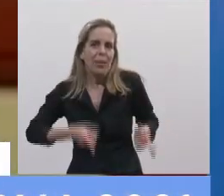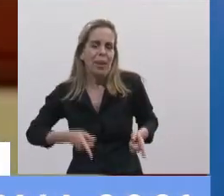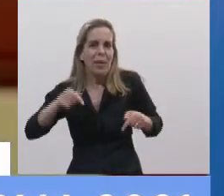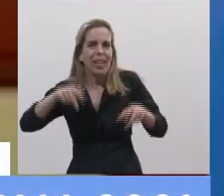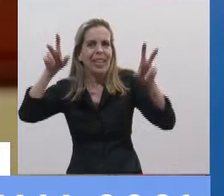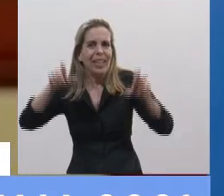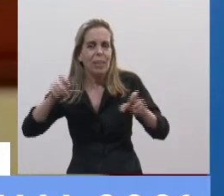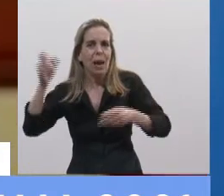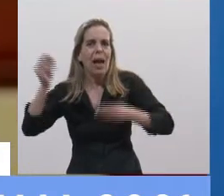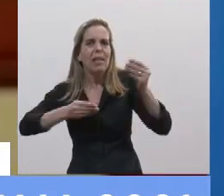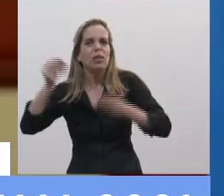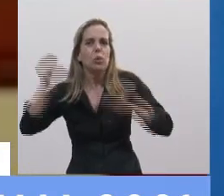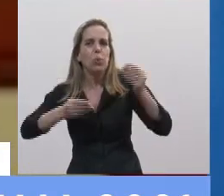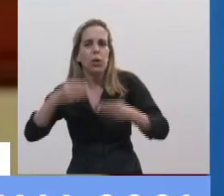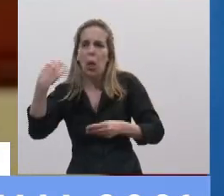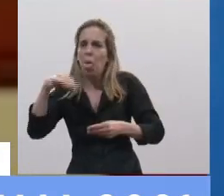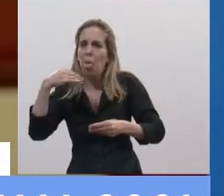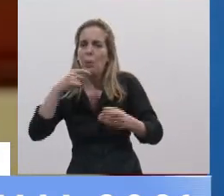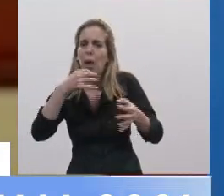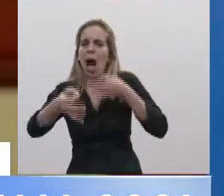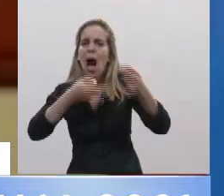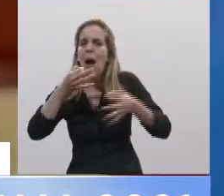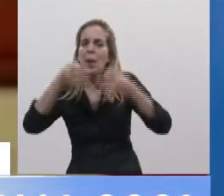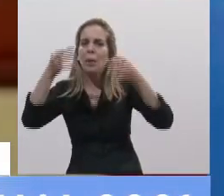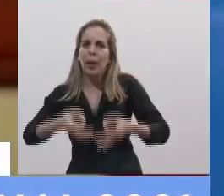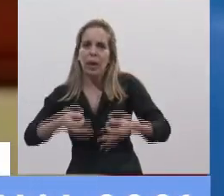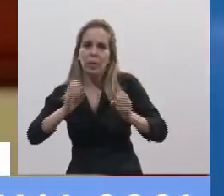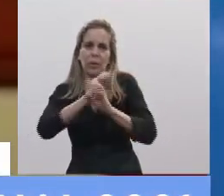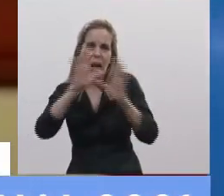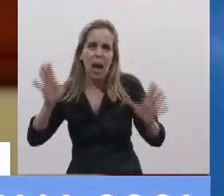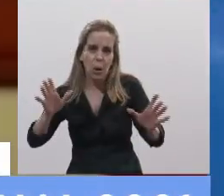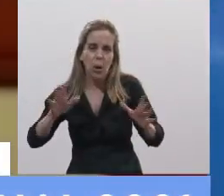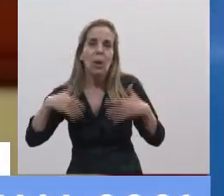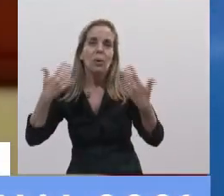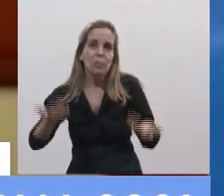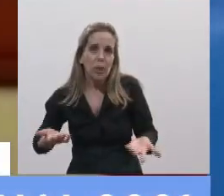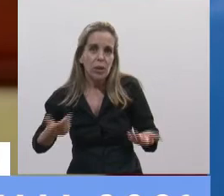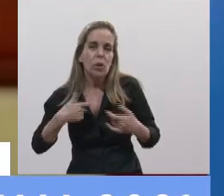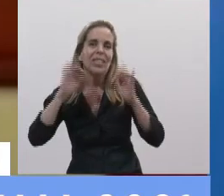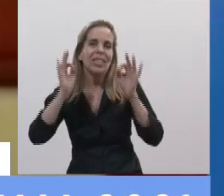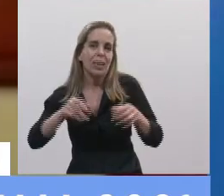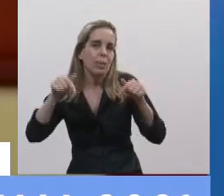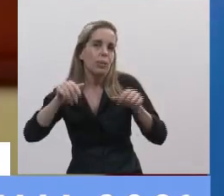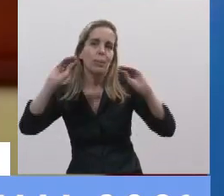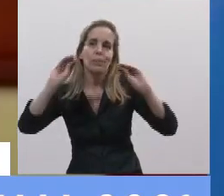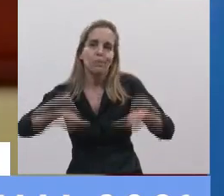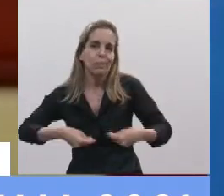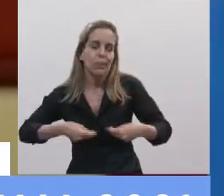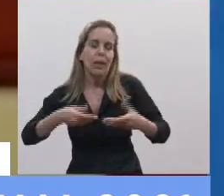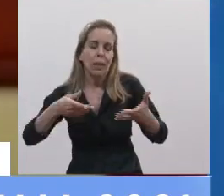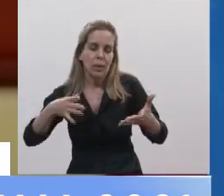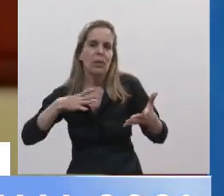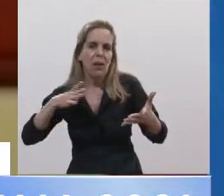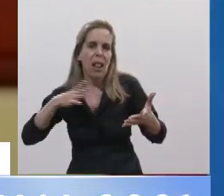presupuesto bajo el brazo, porque tiene que charlar con la gente del Fondo Monetario, pero bueno, por estas frustraciones que decimos, se deberá tratarse un